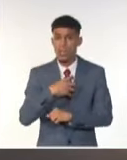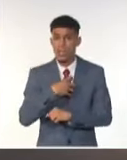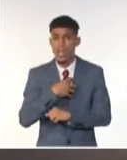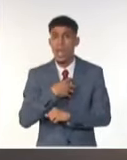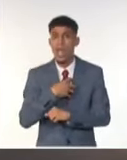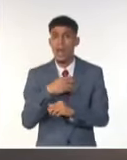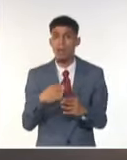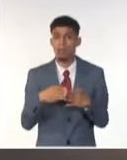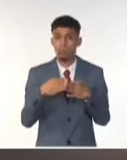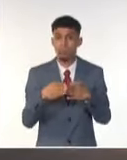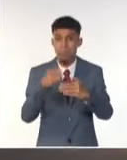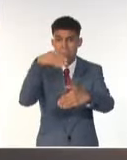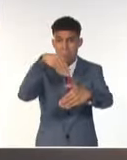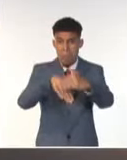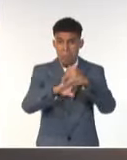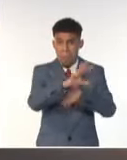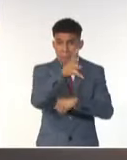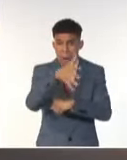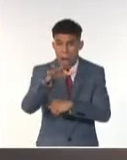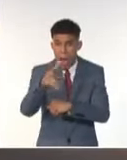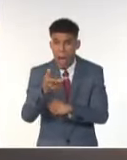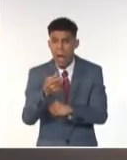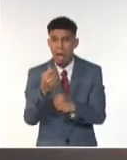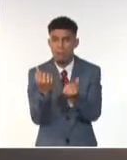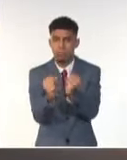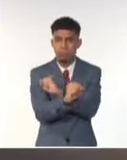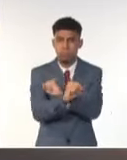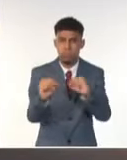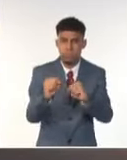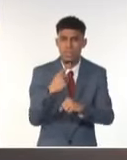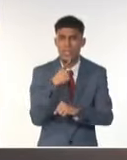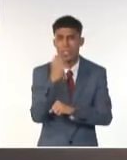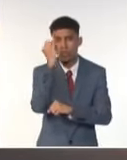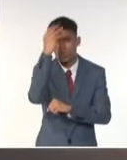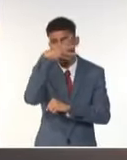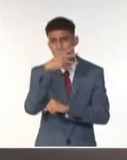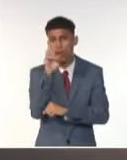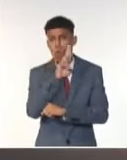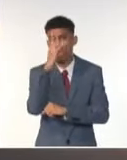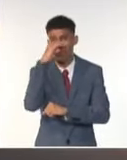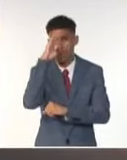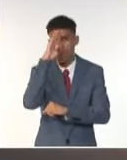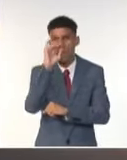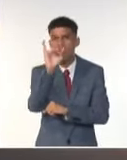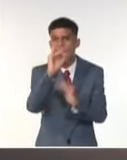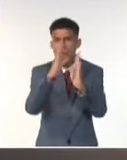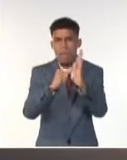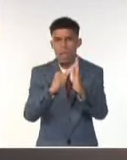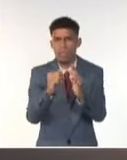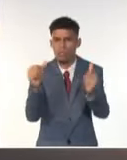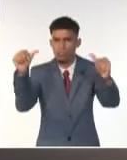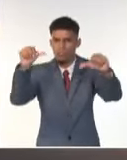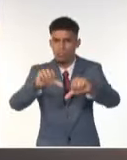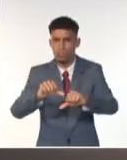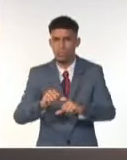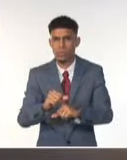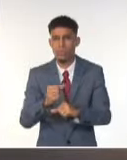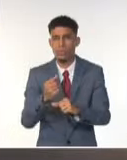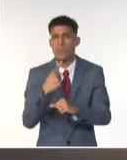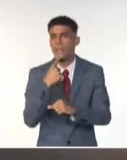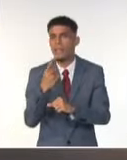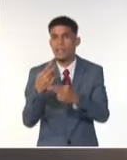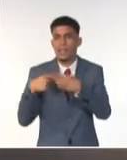para rodear a Estados Unidos, que si él iba a tumbar la revolución en 6 meses, que si él es el héroe anticubano.